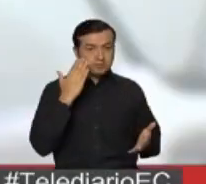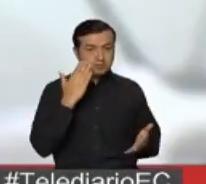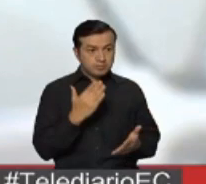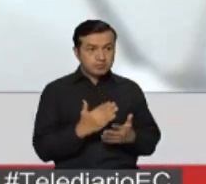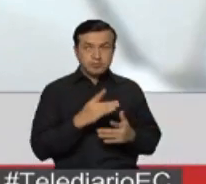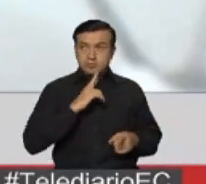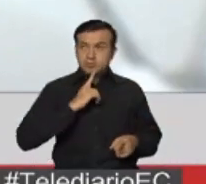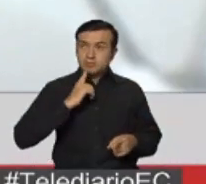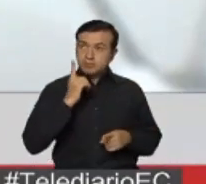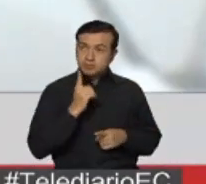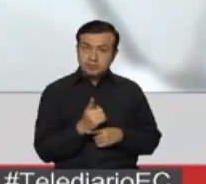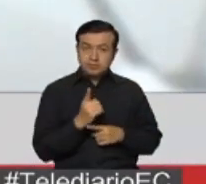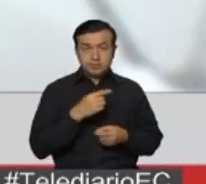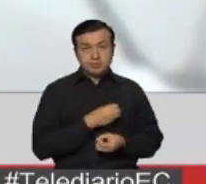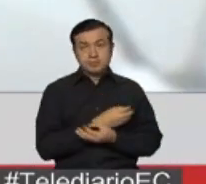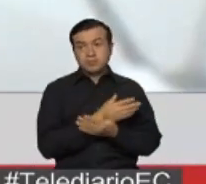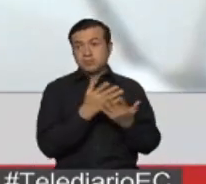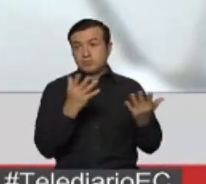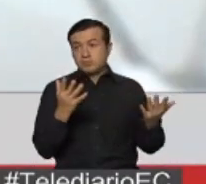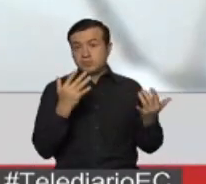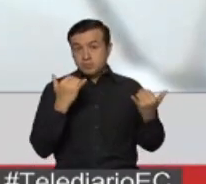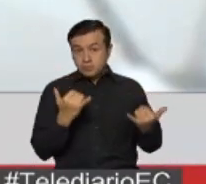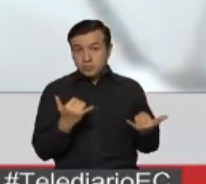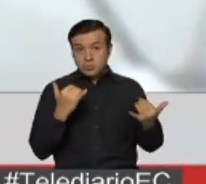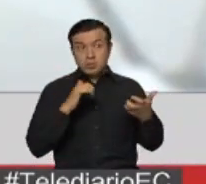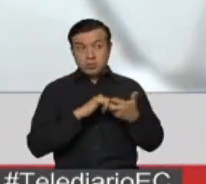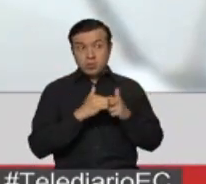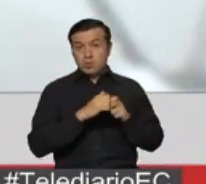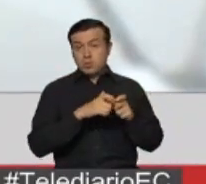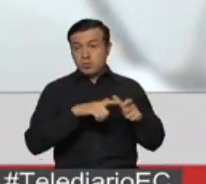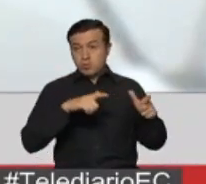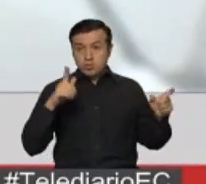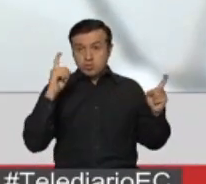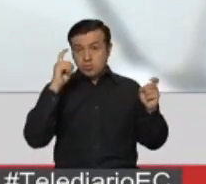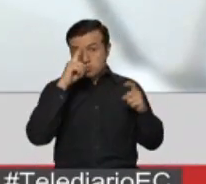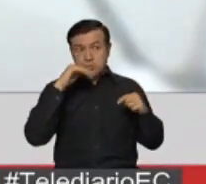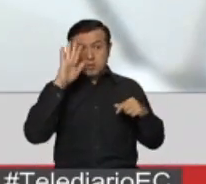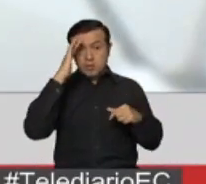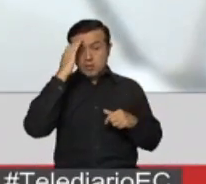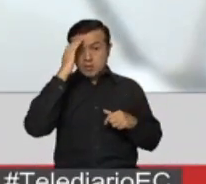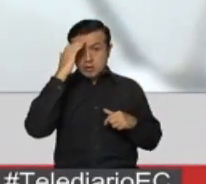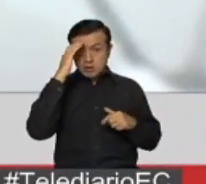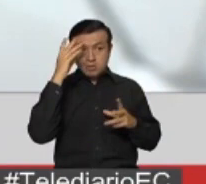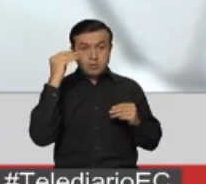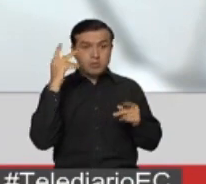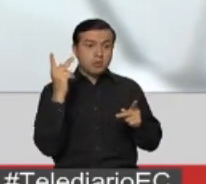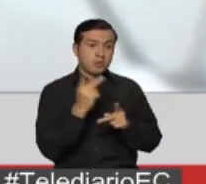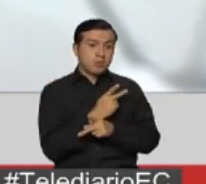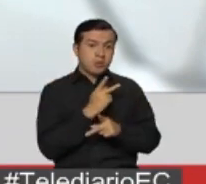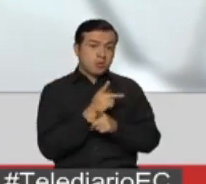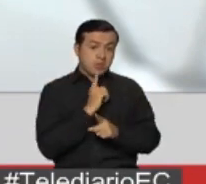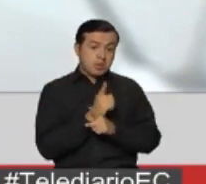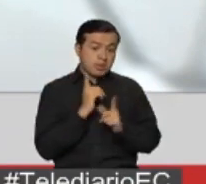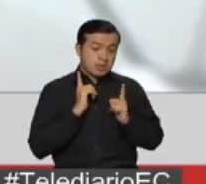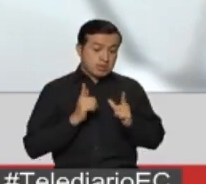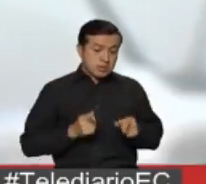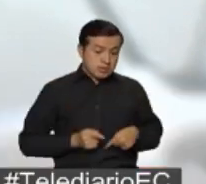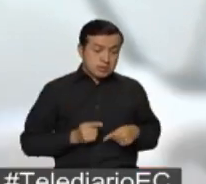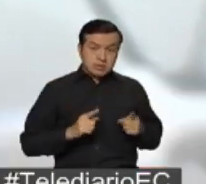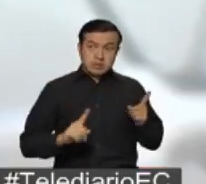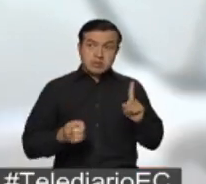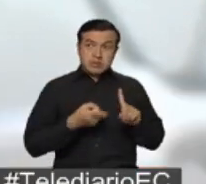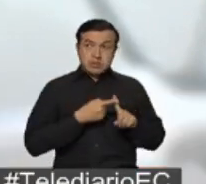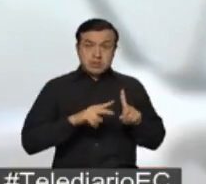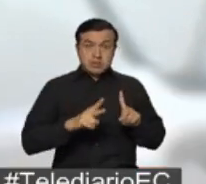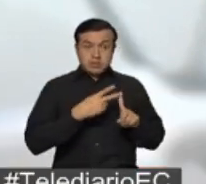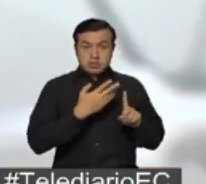es que para poder dimensionar el tamaño del problema y no solamente preocuparnos de la salud que es lo primero y como decía el vicepresidente